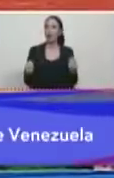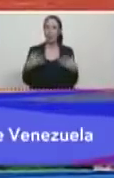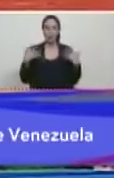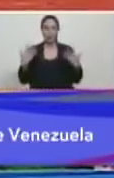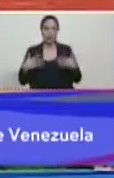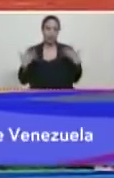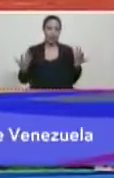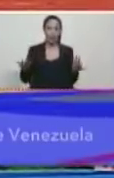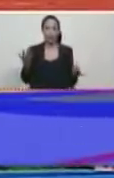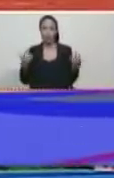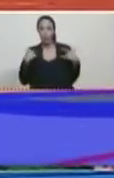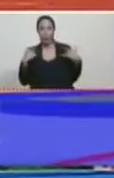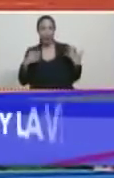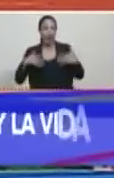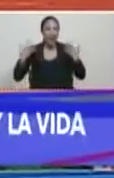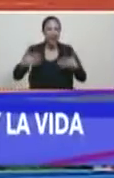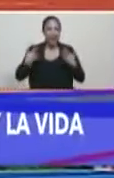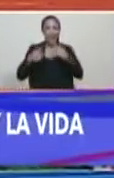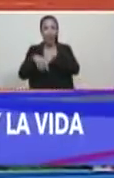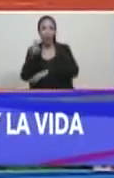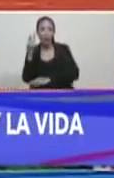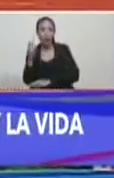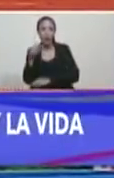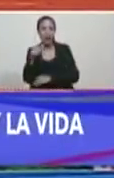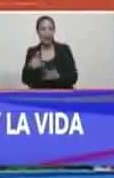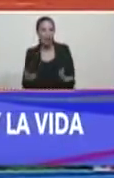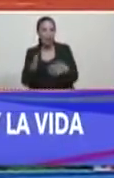sabe? Porque estamos